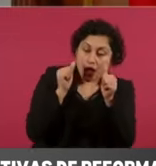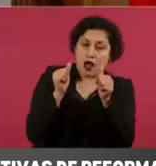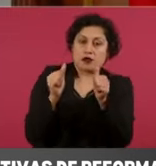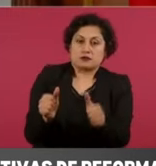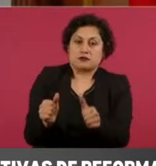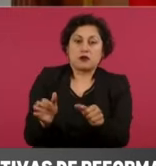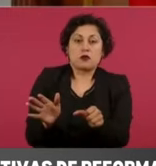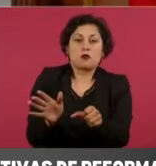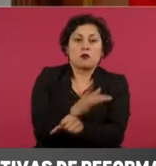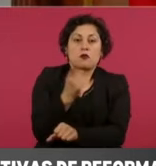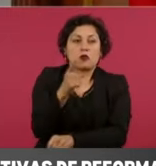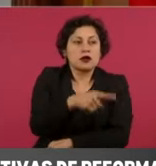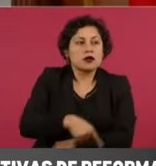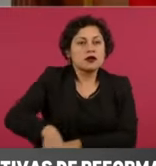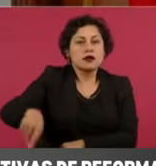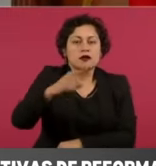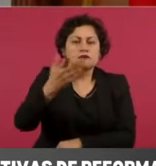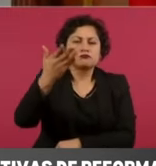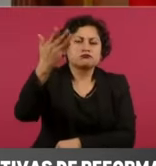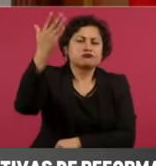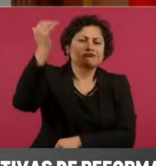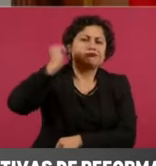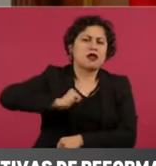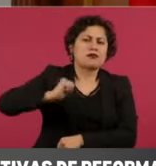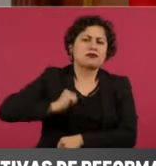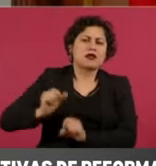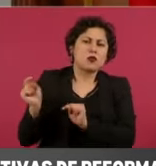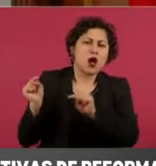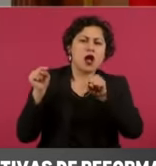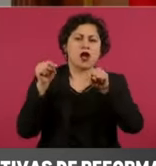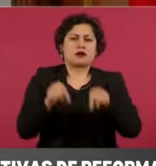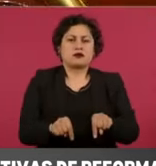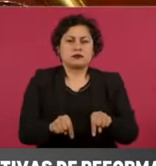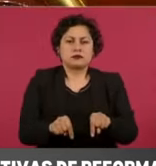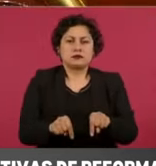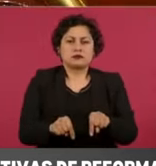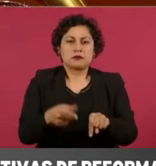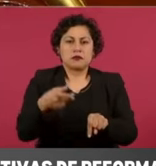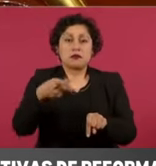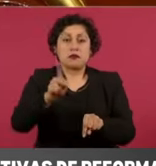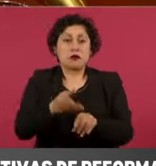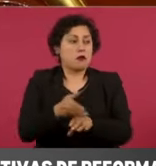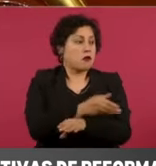más antiguos y, sin embargo, los más olvidados de México.